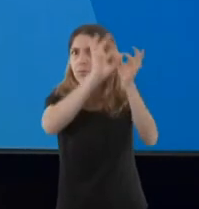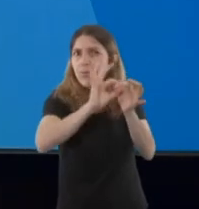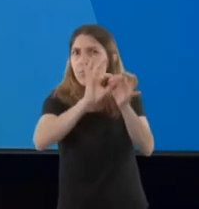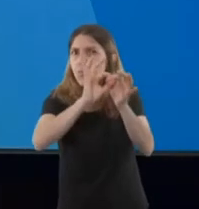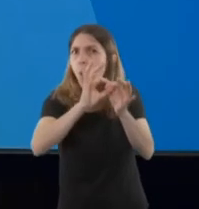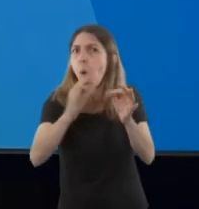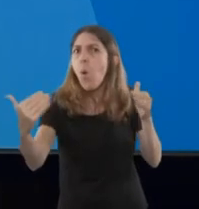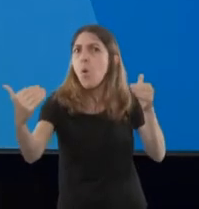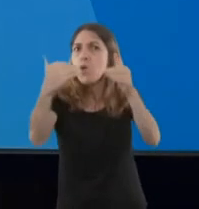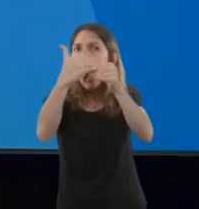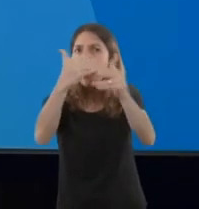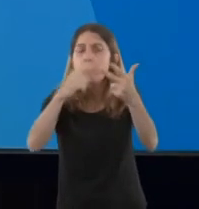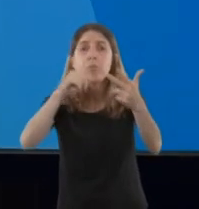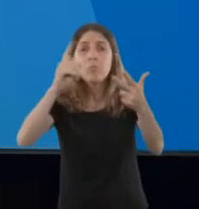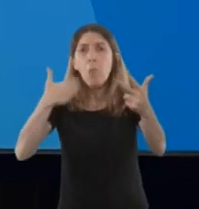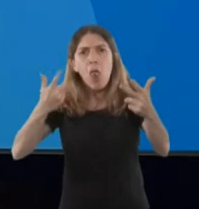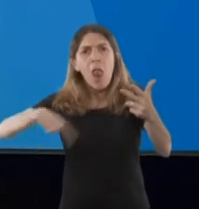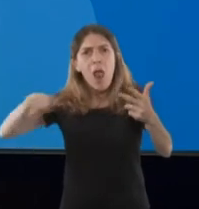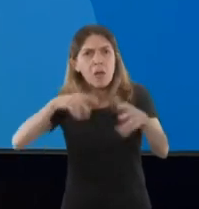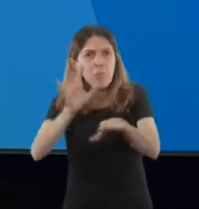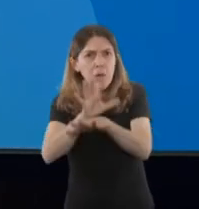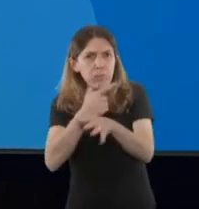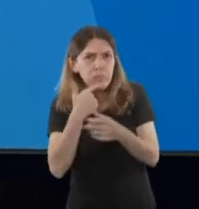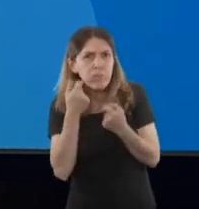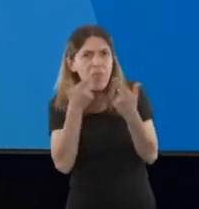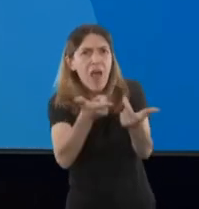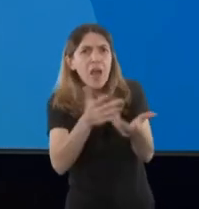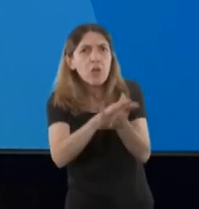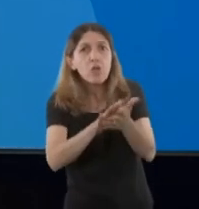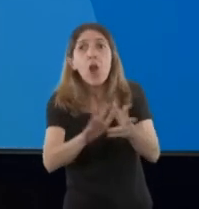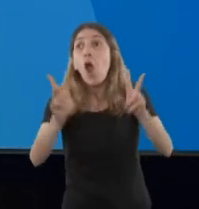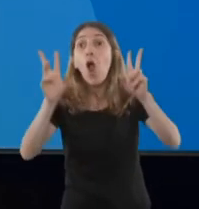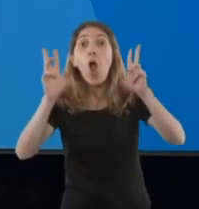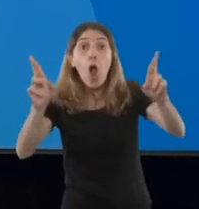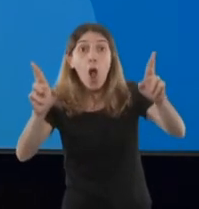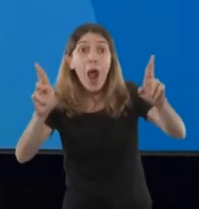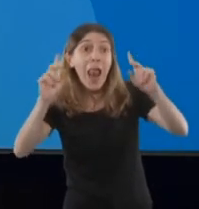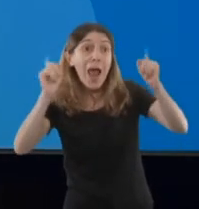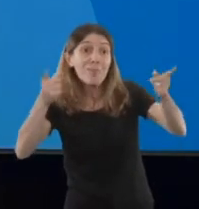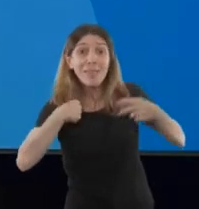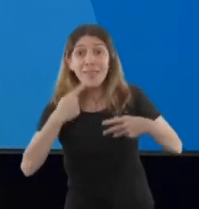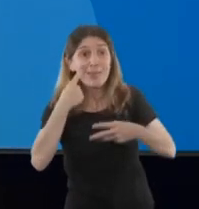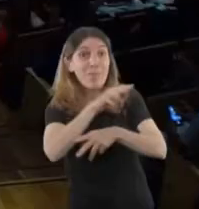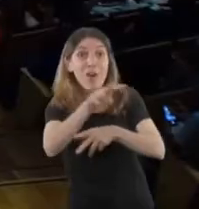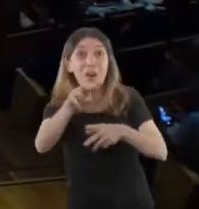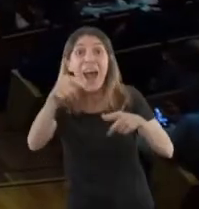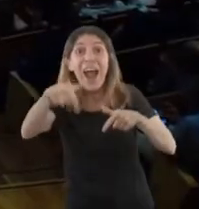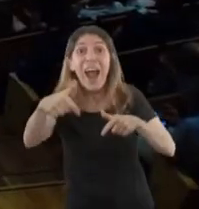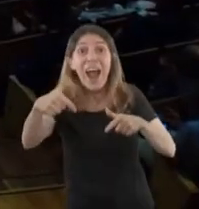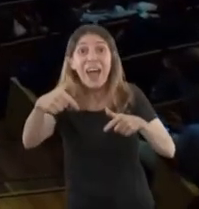de dar respuesta ojalá que esta foto que de alguna